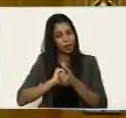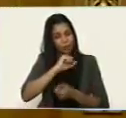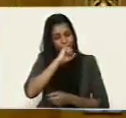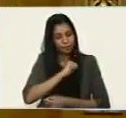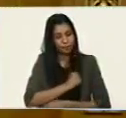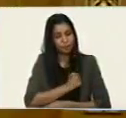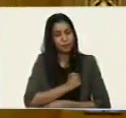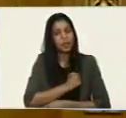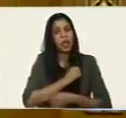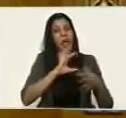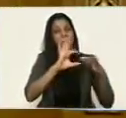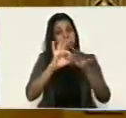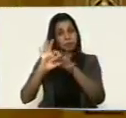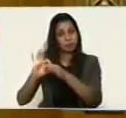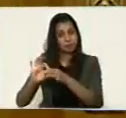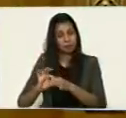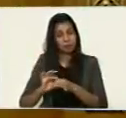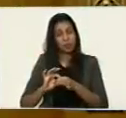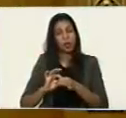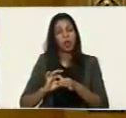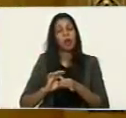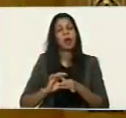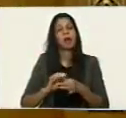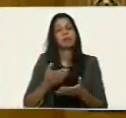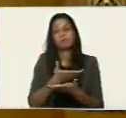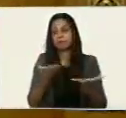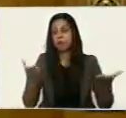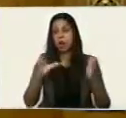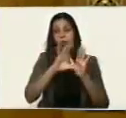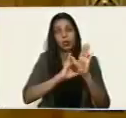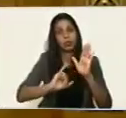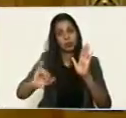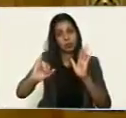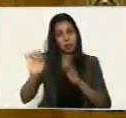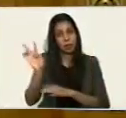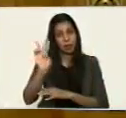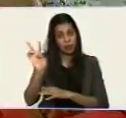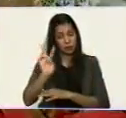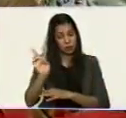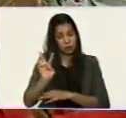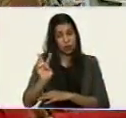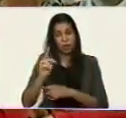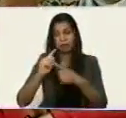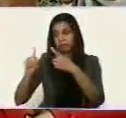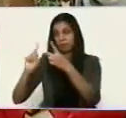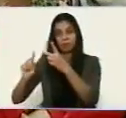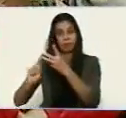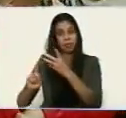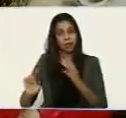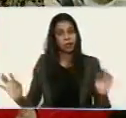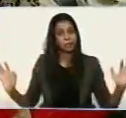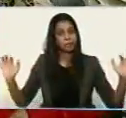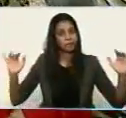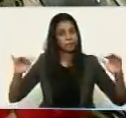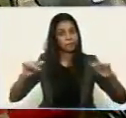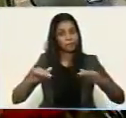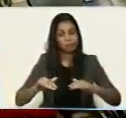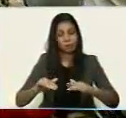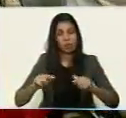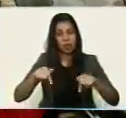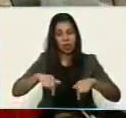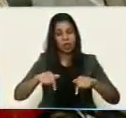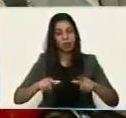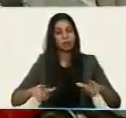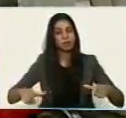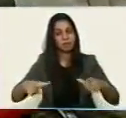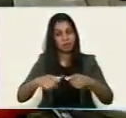compañeros y compañeras constituyentes de toda Venezuela, de los distintos sectores sociales que hacen vida en